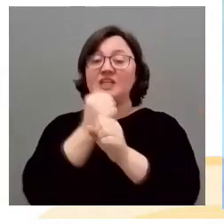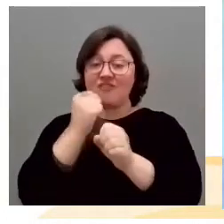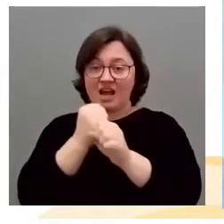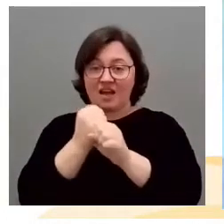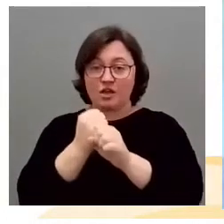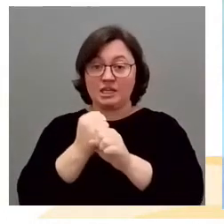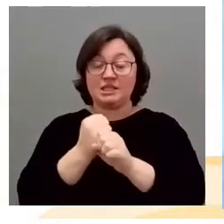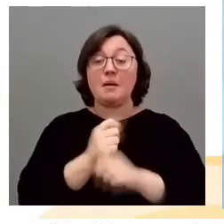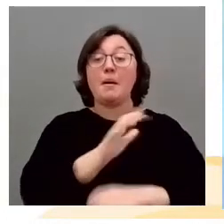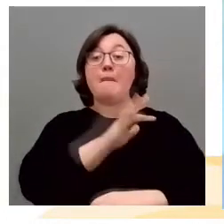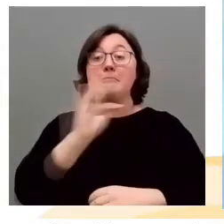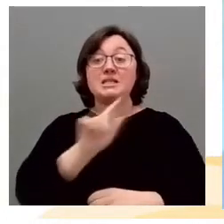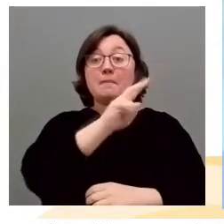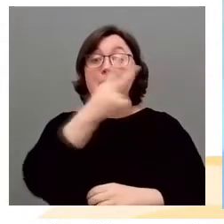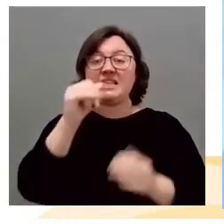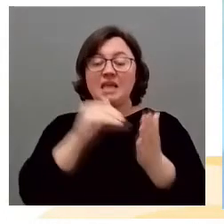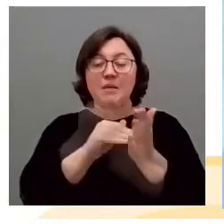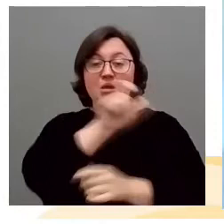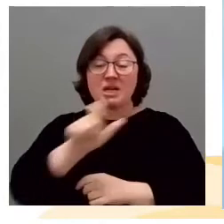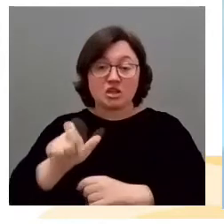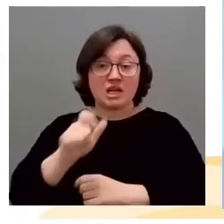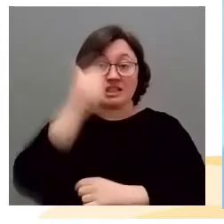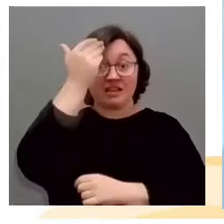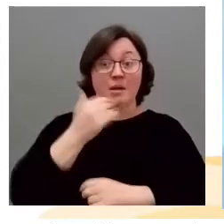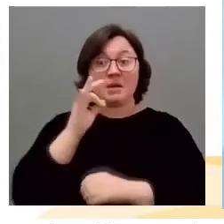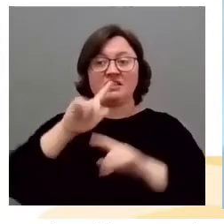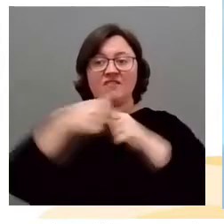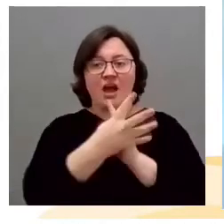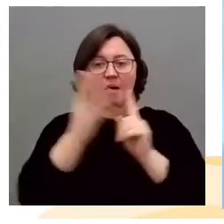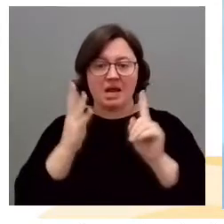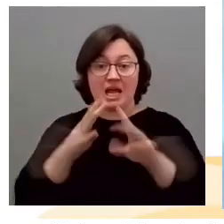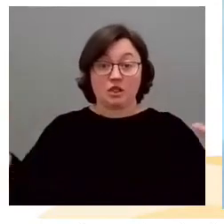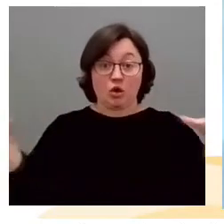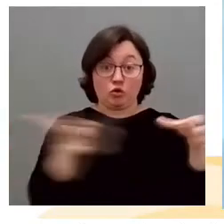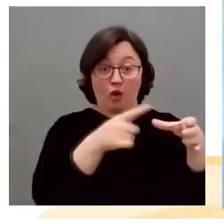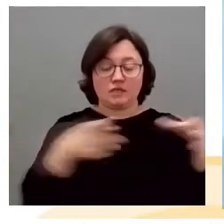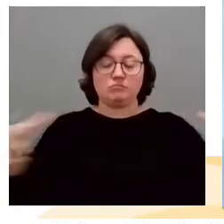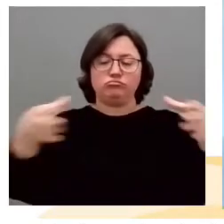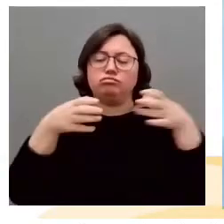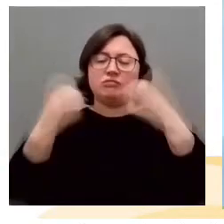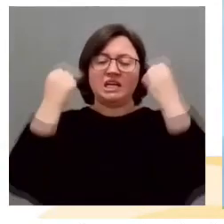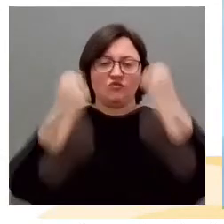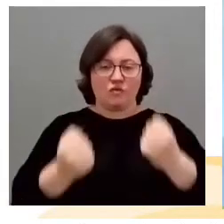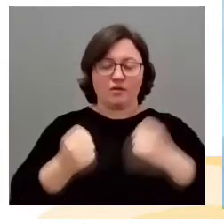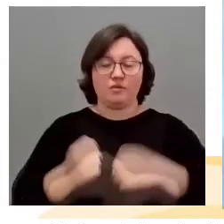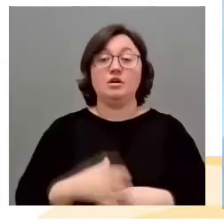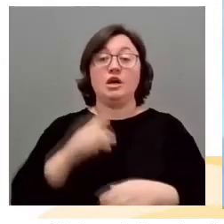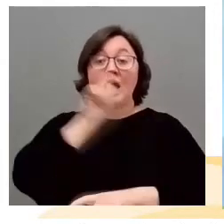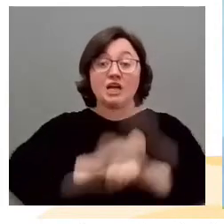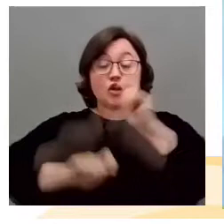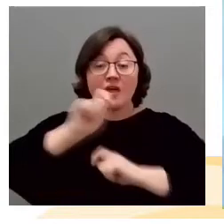20.700 personas con padres y cerebros y sus familias, todas las personas de las 85 entidades,